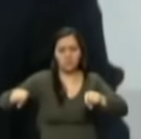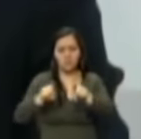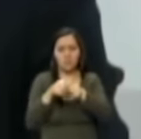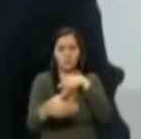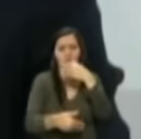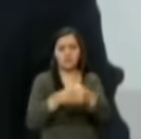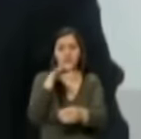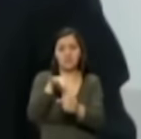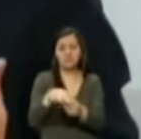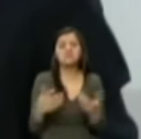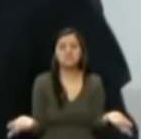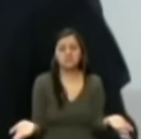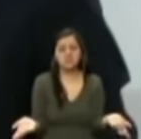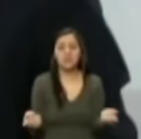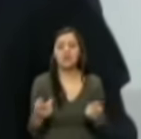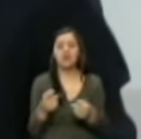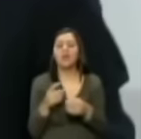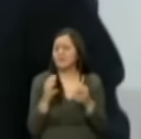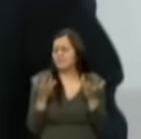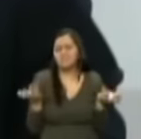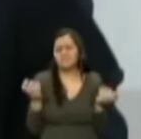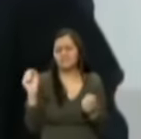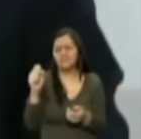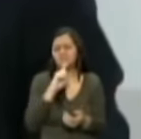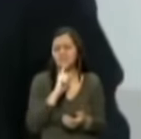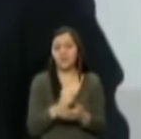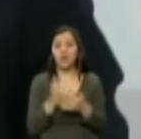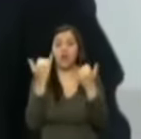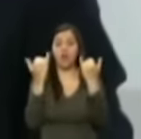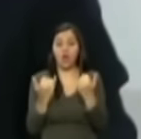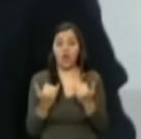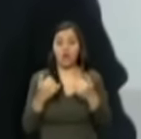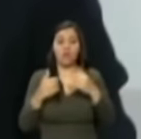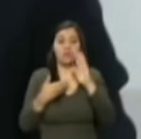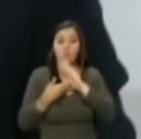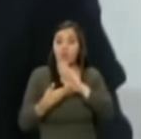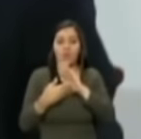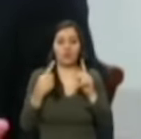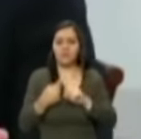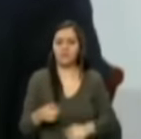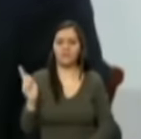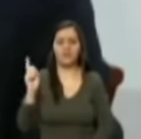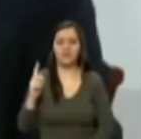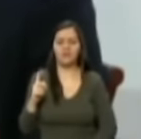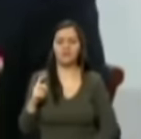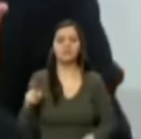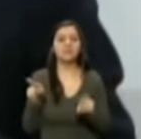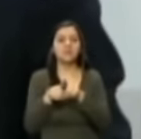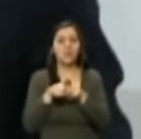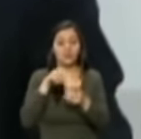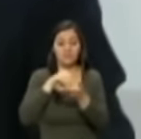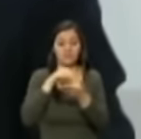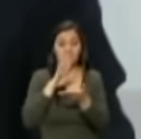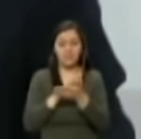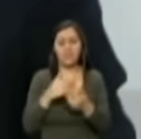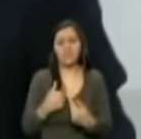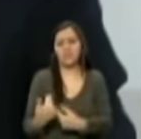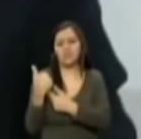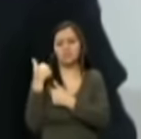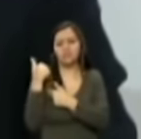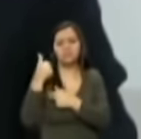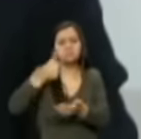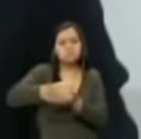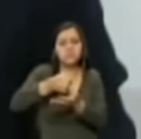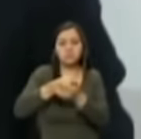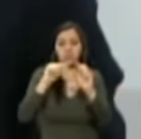procesos. Efectivamente, y hoy precisamente al tener un nuevo modelo, un nuevo sistema, implica también la corresponsabilidad de las propias